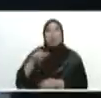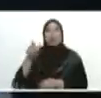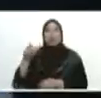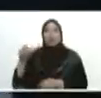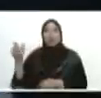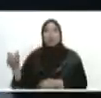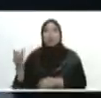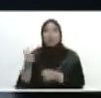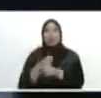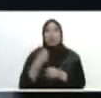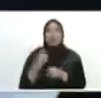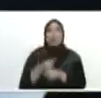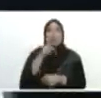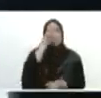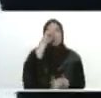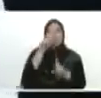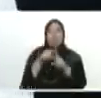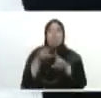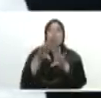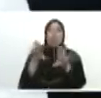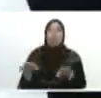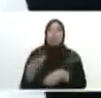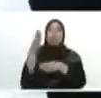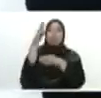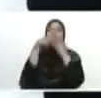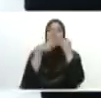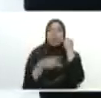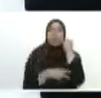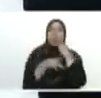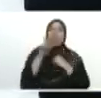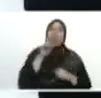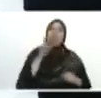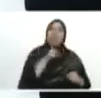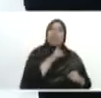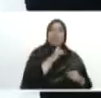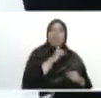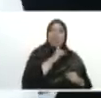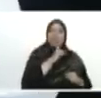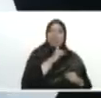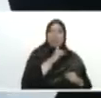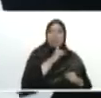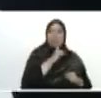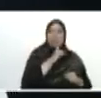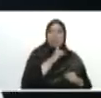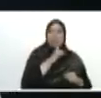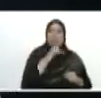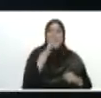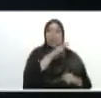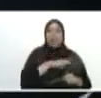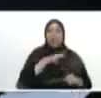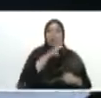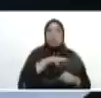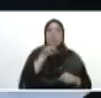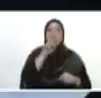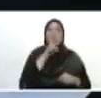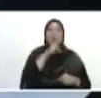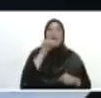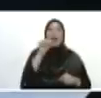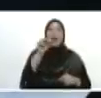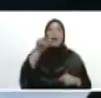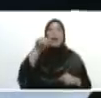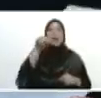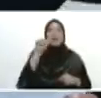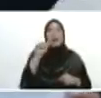va a ser un gran parque un parque Monumental que lleva el nombre y la marca de nuestra gran Ana María Campos